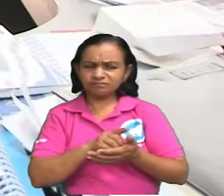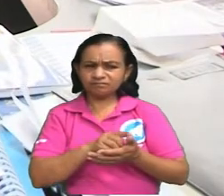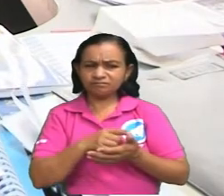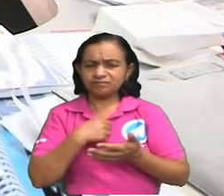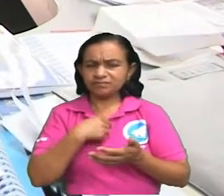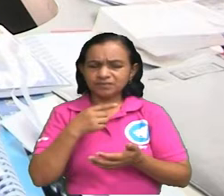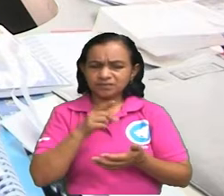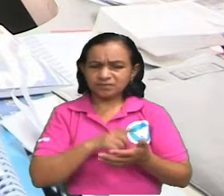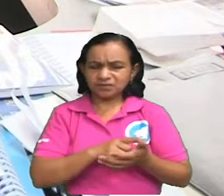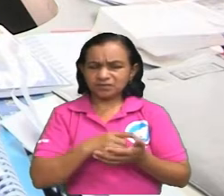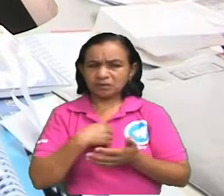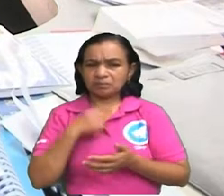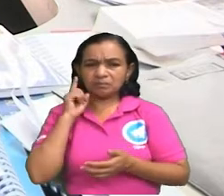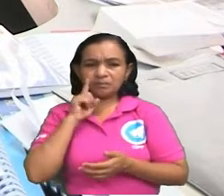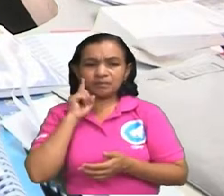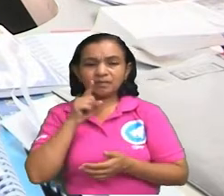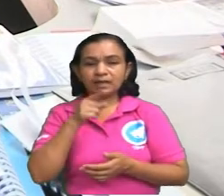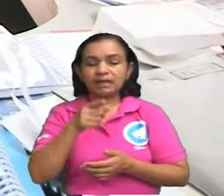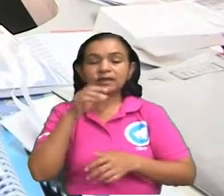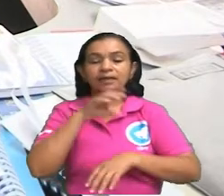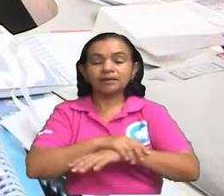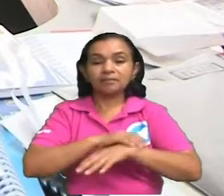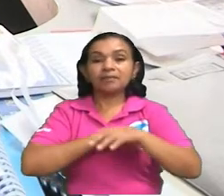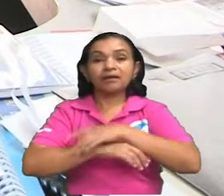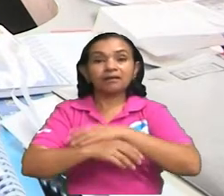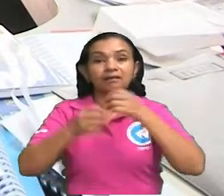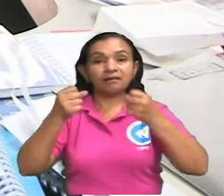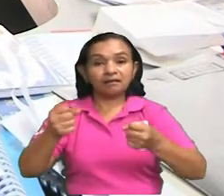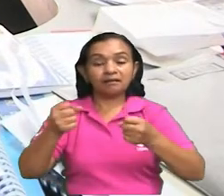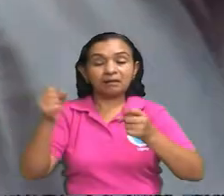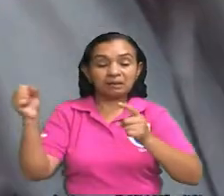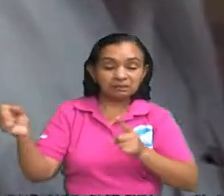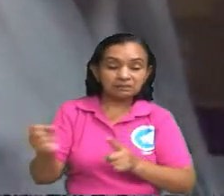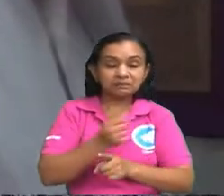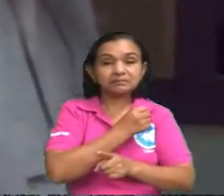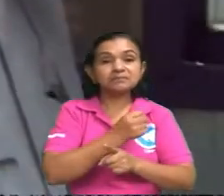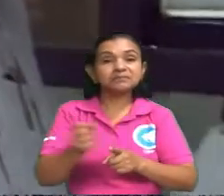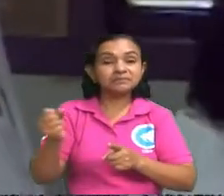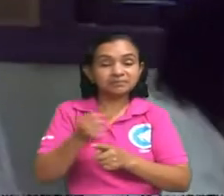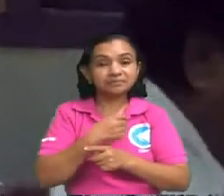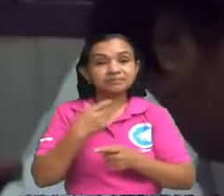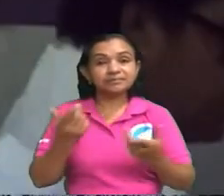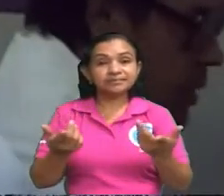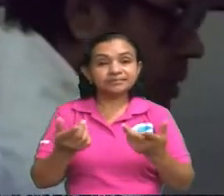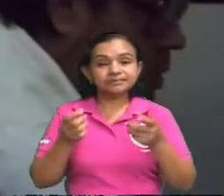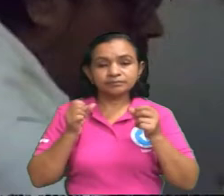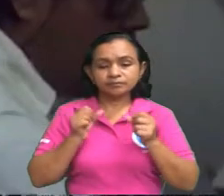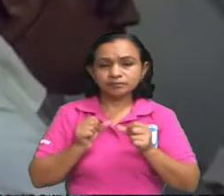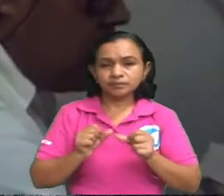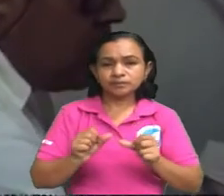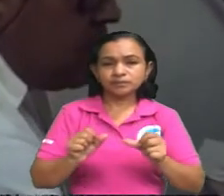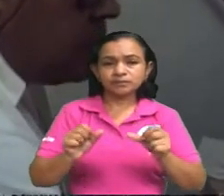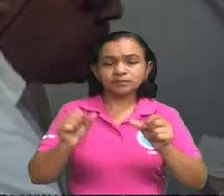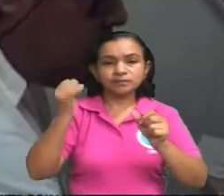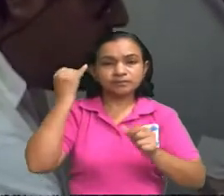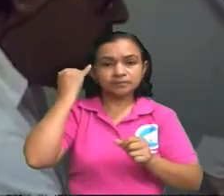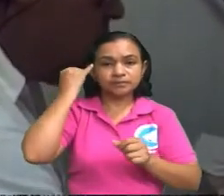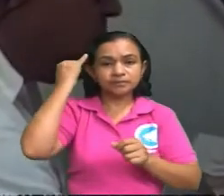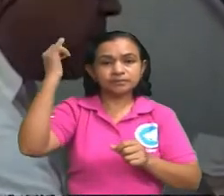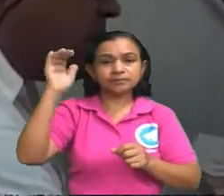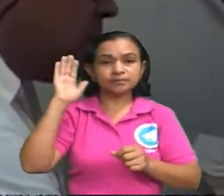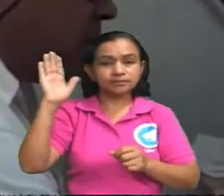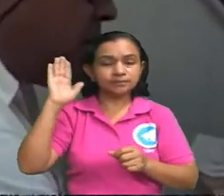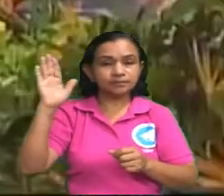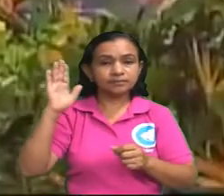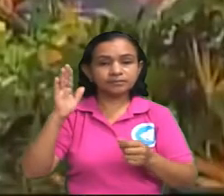creía, hasta que me echaron preso y me torturaron. Mantuvo su coherencia ideológica y compromiso de lucha